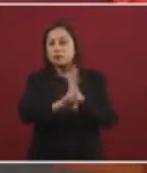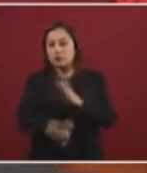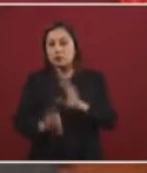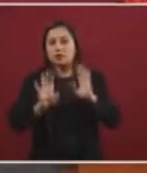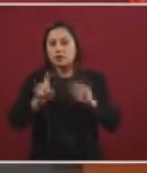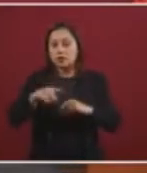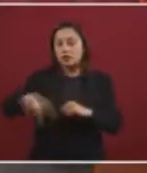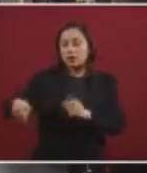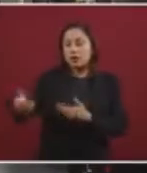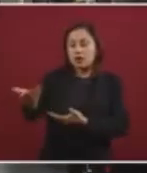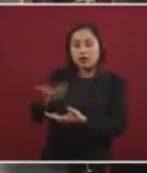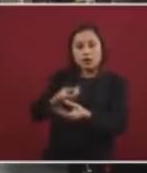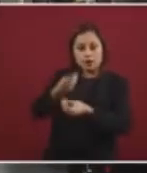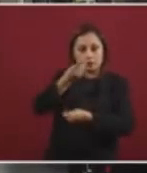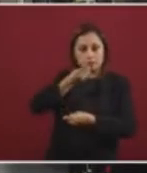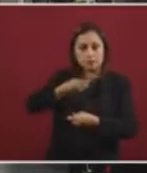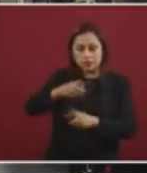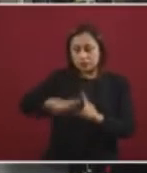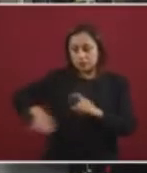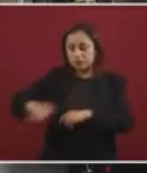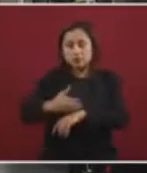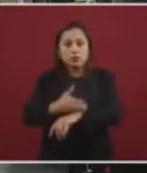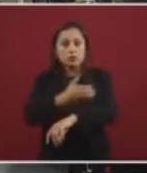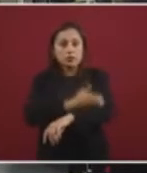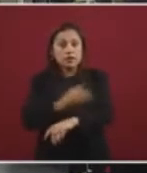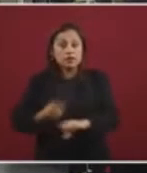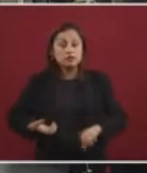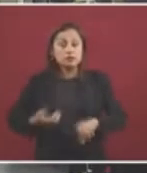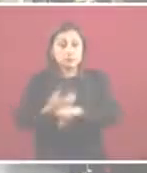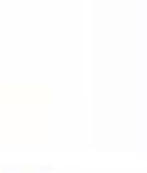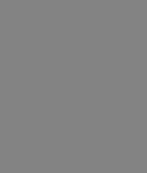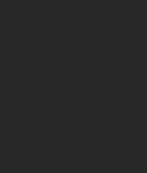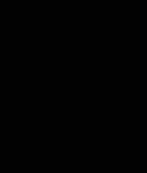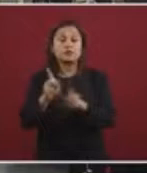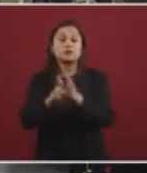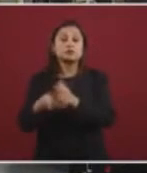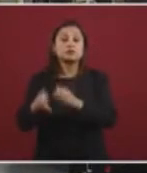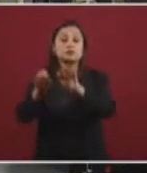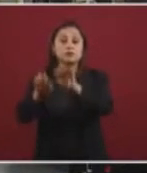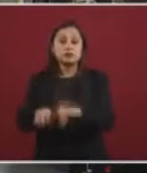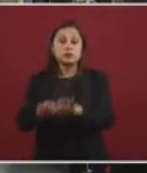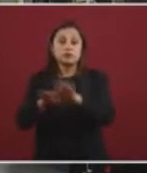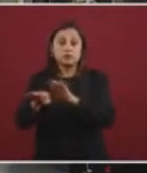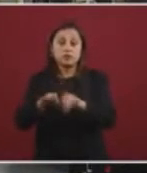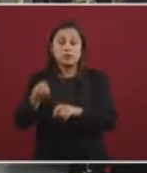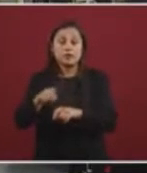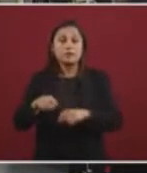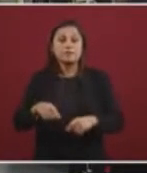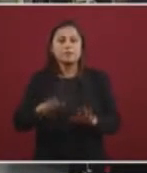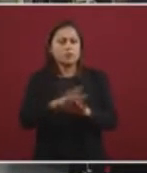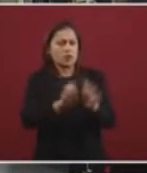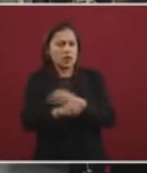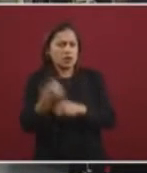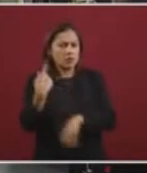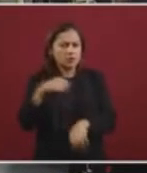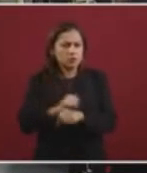han compartido estos compañeros y compañeras periodistas de los estados o Usted, por ejemplo, la semana pasada dijo aquí